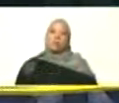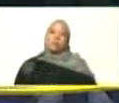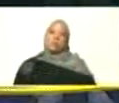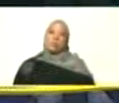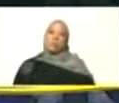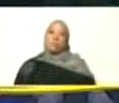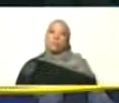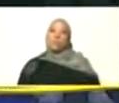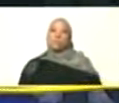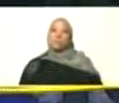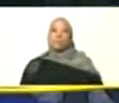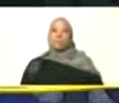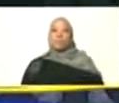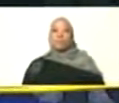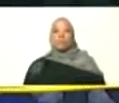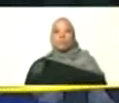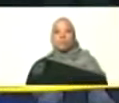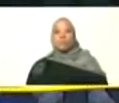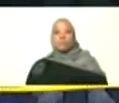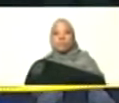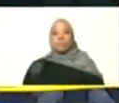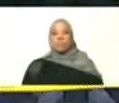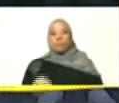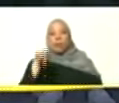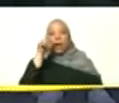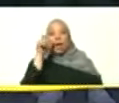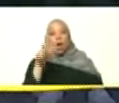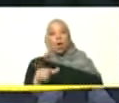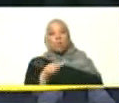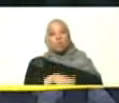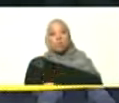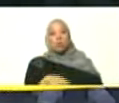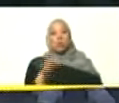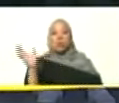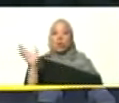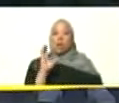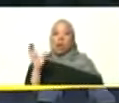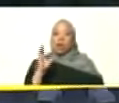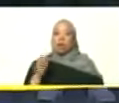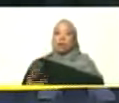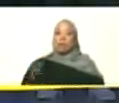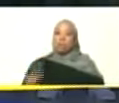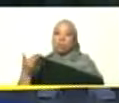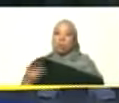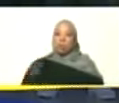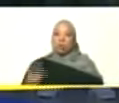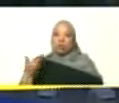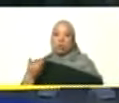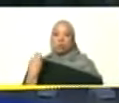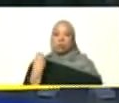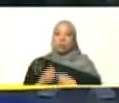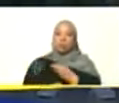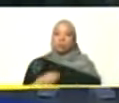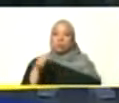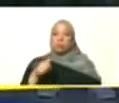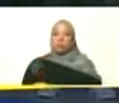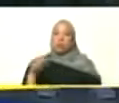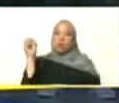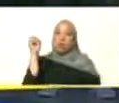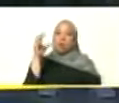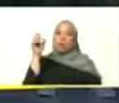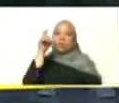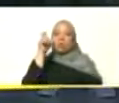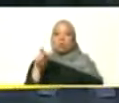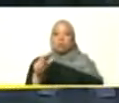importante informarle a todo el pueblo caraqueño y al país, fíjense, importante, aquí también se ha hecho una asamblea con el